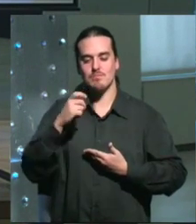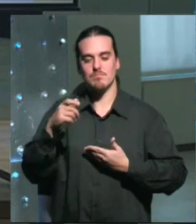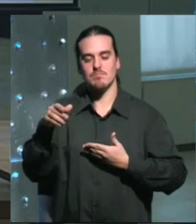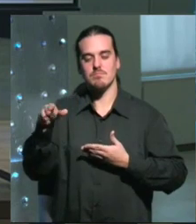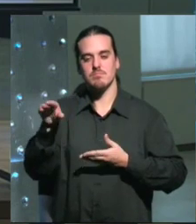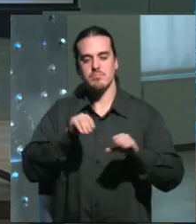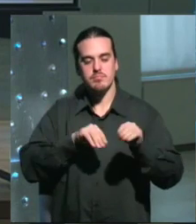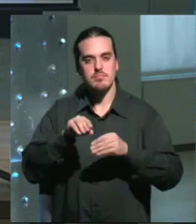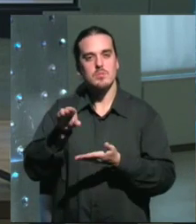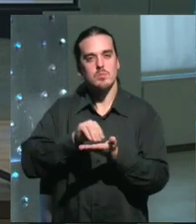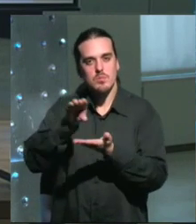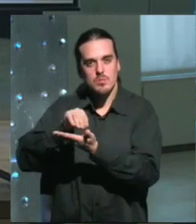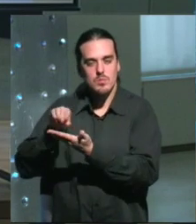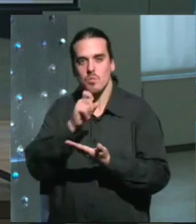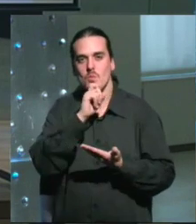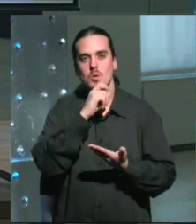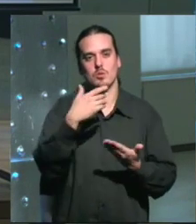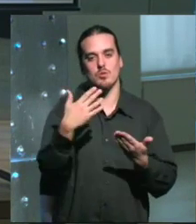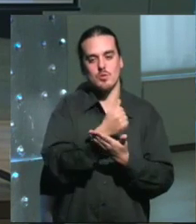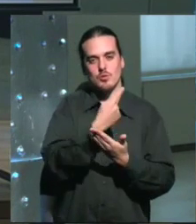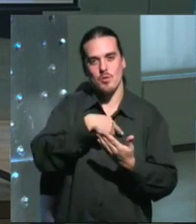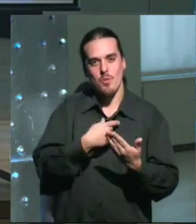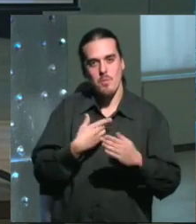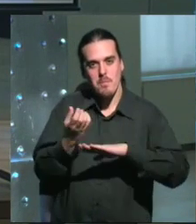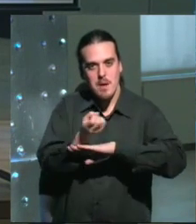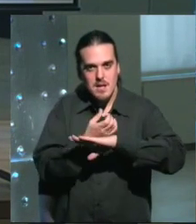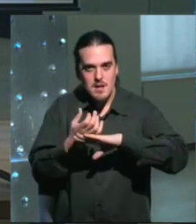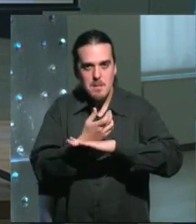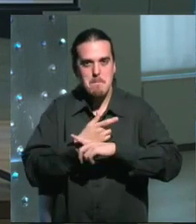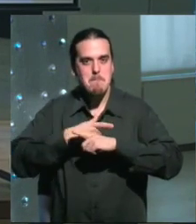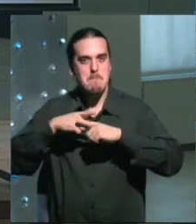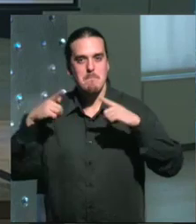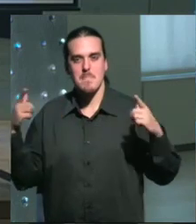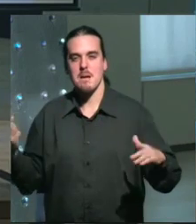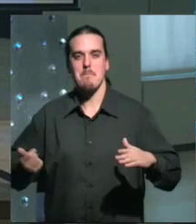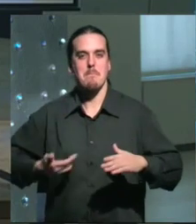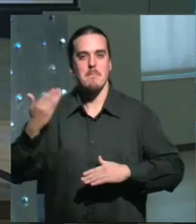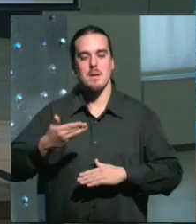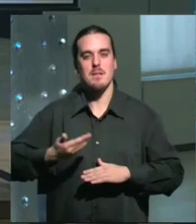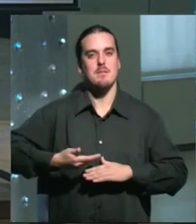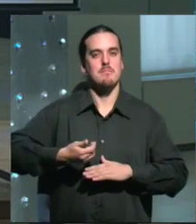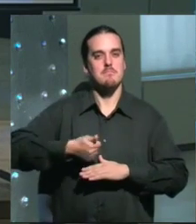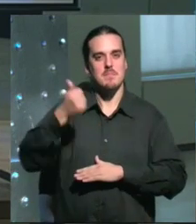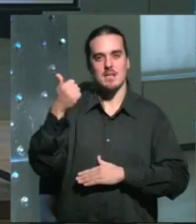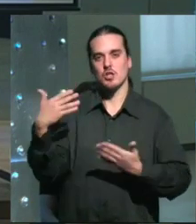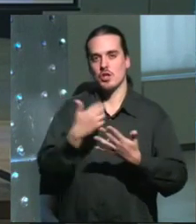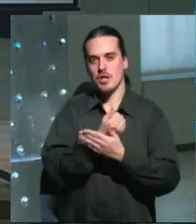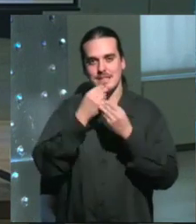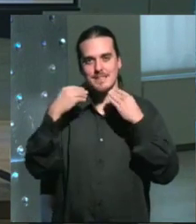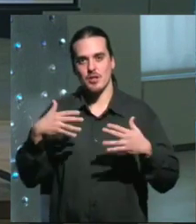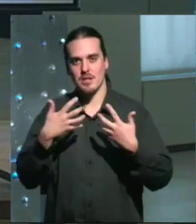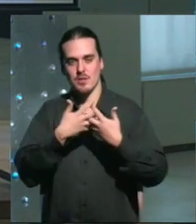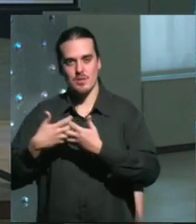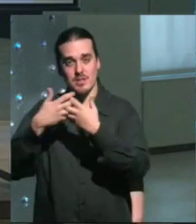fondos de la campaña para crear la mayor base de datos que se había construido en la historia de Estados Unidos, para utilizar las